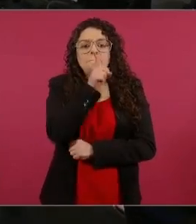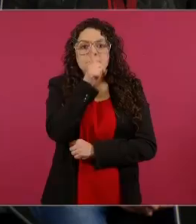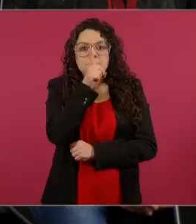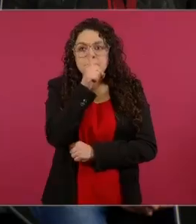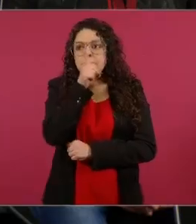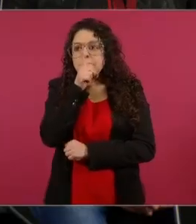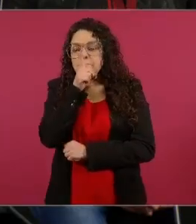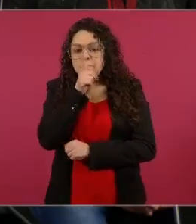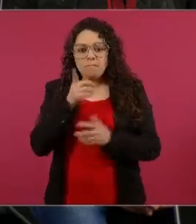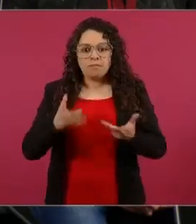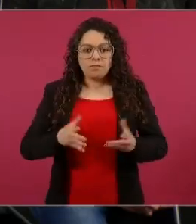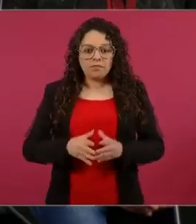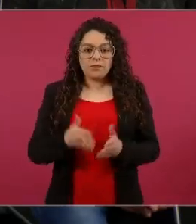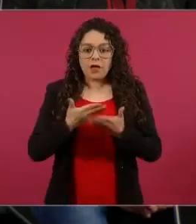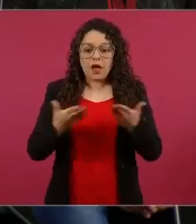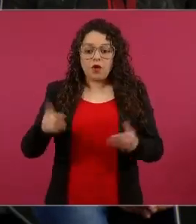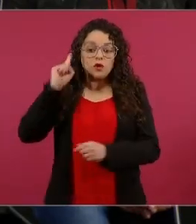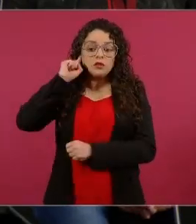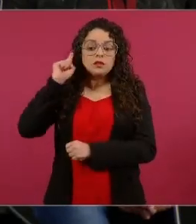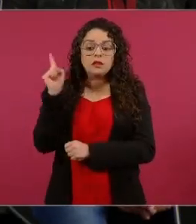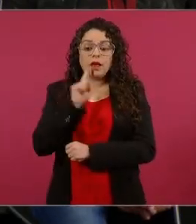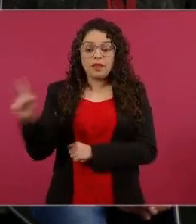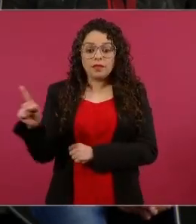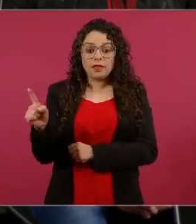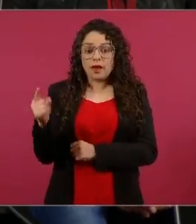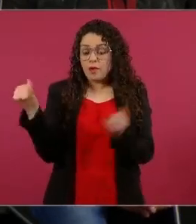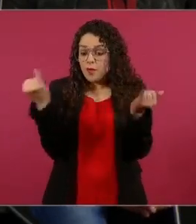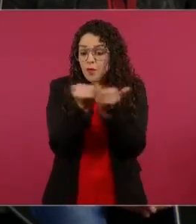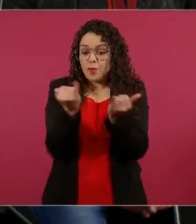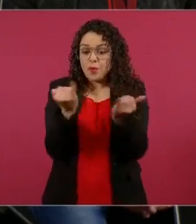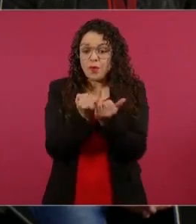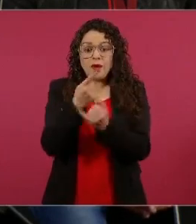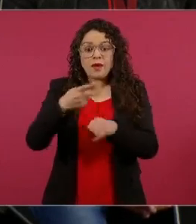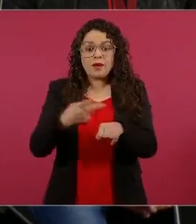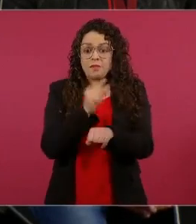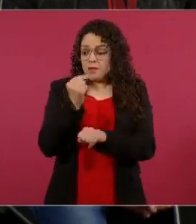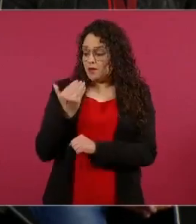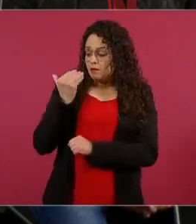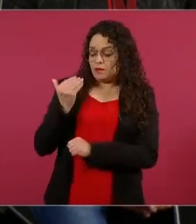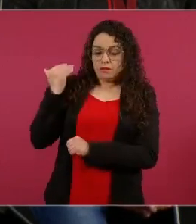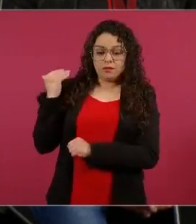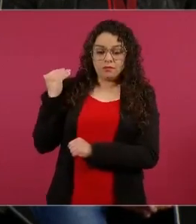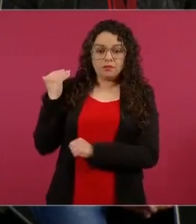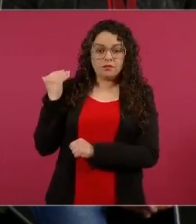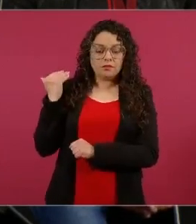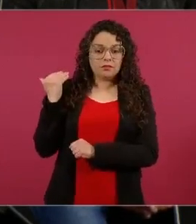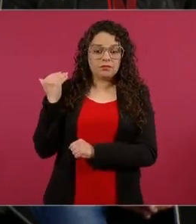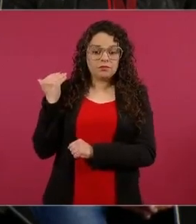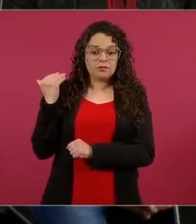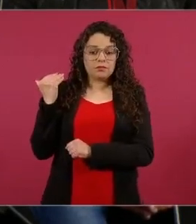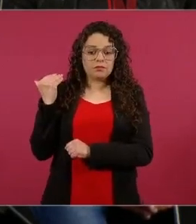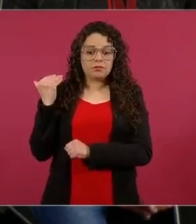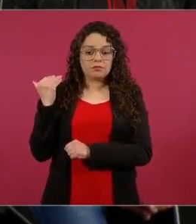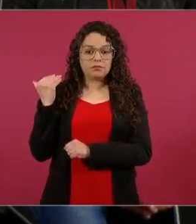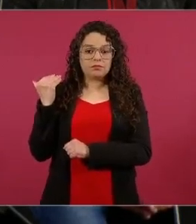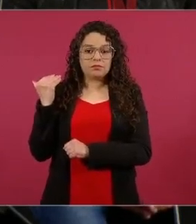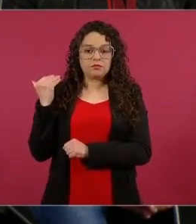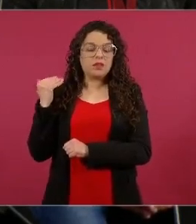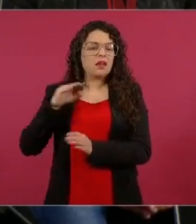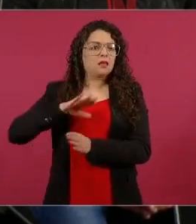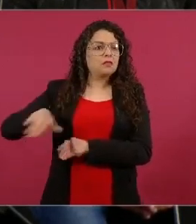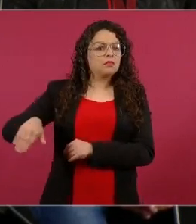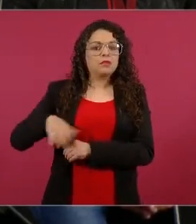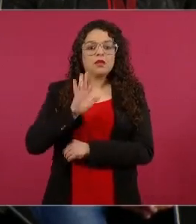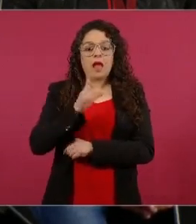y luego Bueno ya ve Zacatecas que lo que ha pasado reciente ya hasta empezaron la cuestión electoral ahí